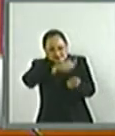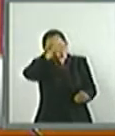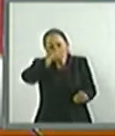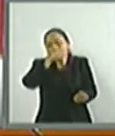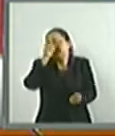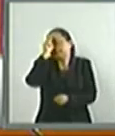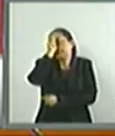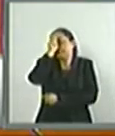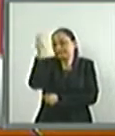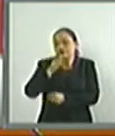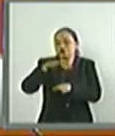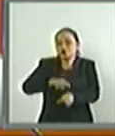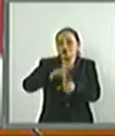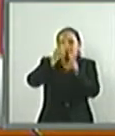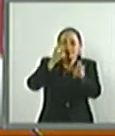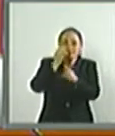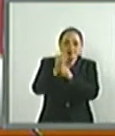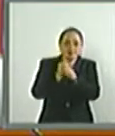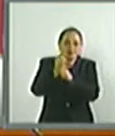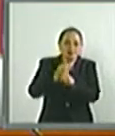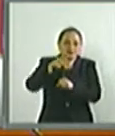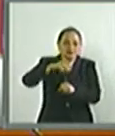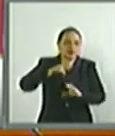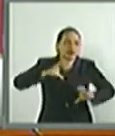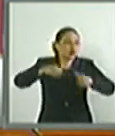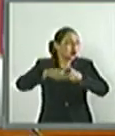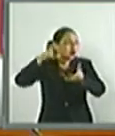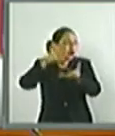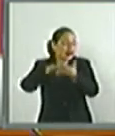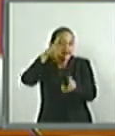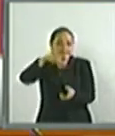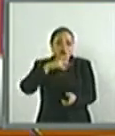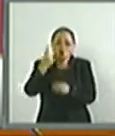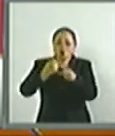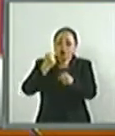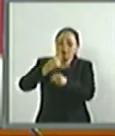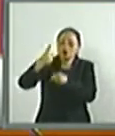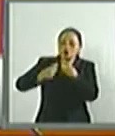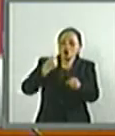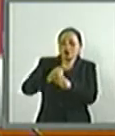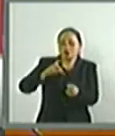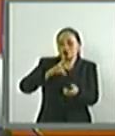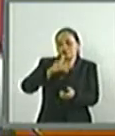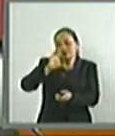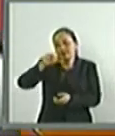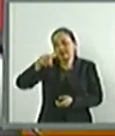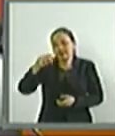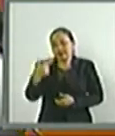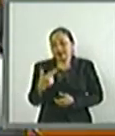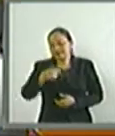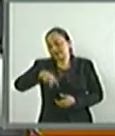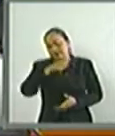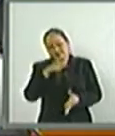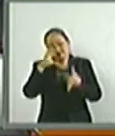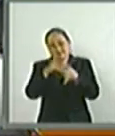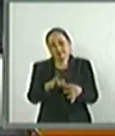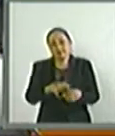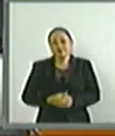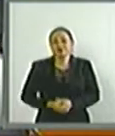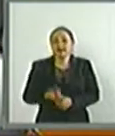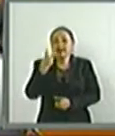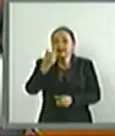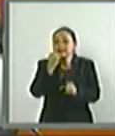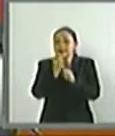dentro del Diagnóstico Nacional de Supervisión Penitenciaria que emite cada año la Comisión Nacional de los Derechos Humanos. Este